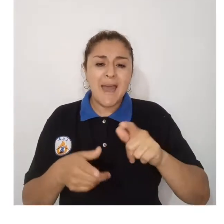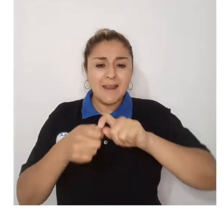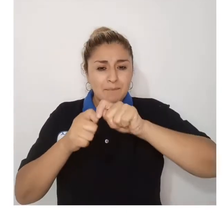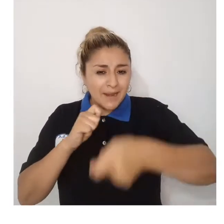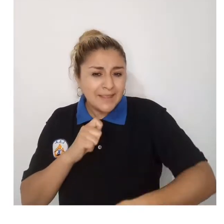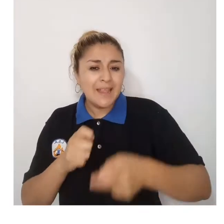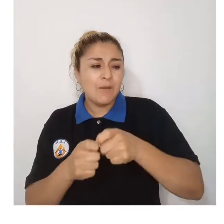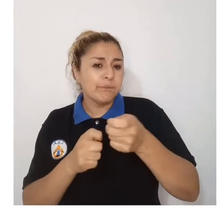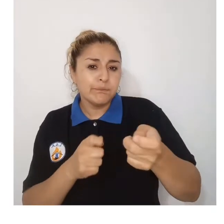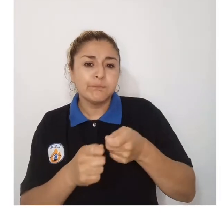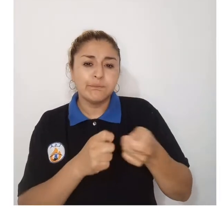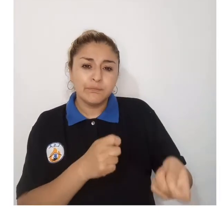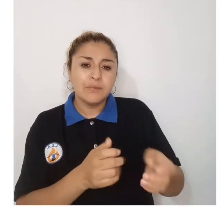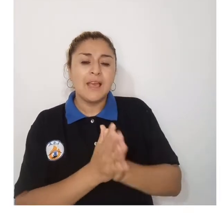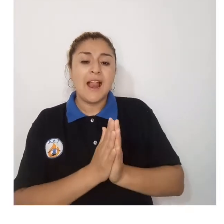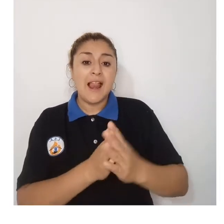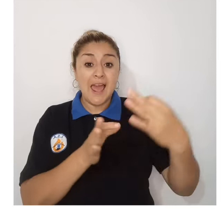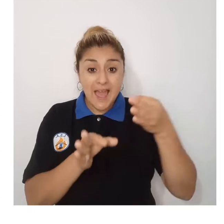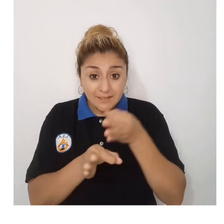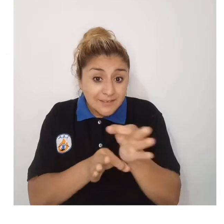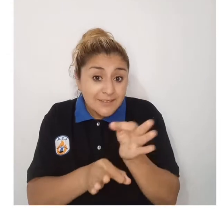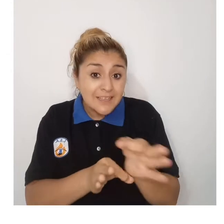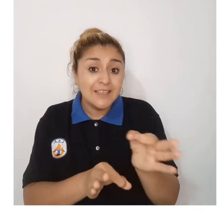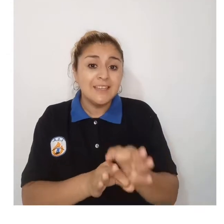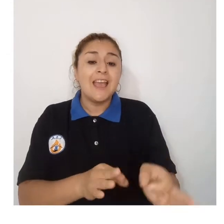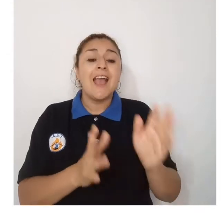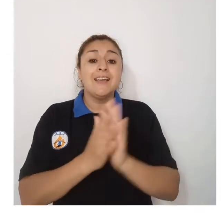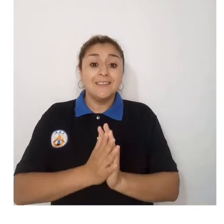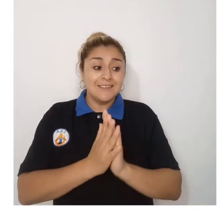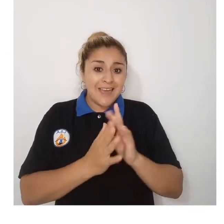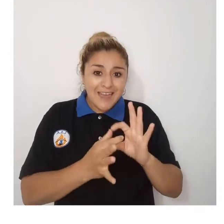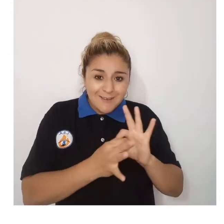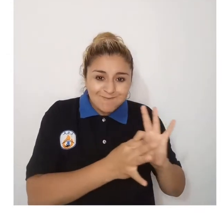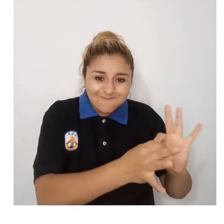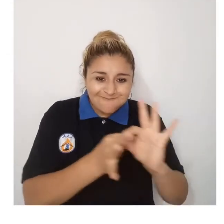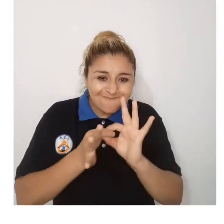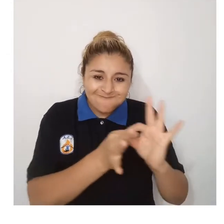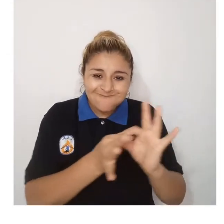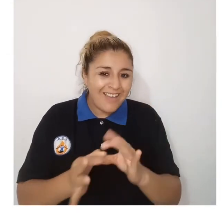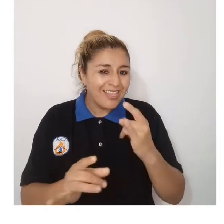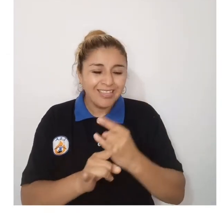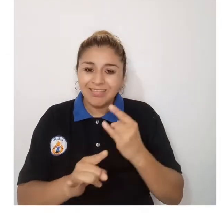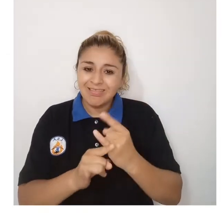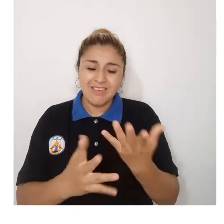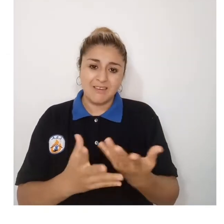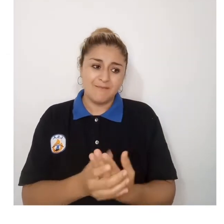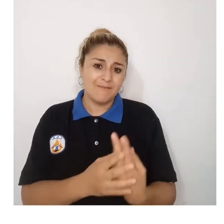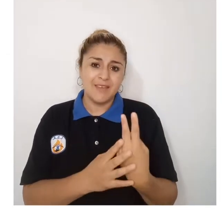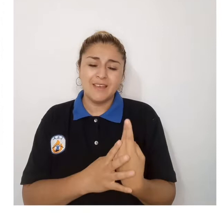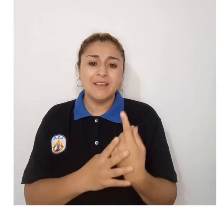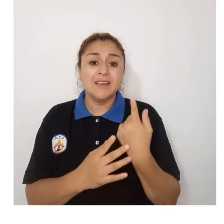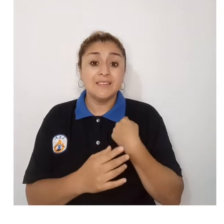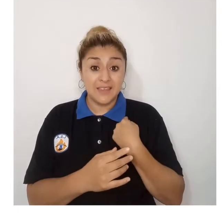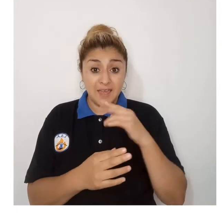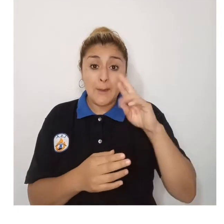y perseveraban era la doctrina de los apóstoles en la comunión unos con otros en el party miento del